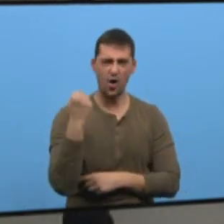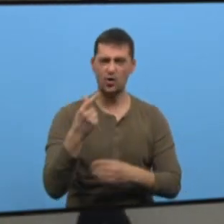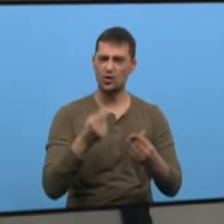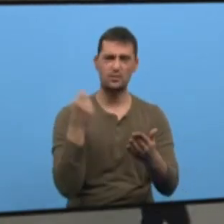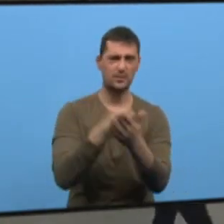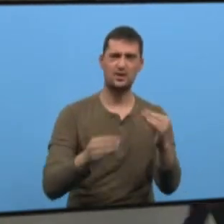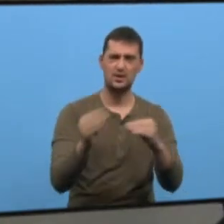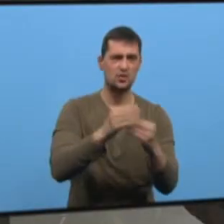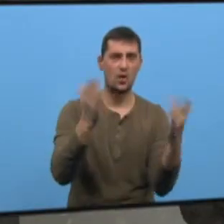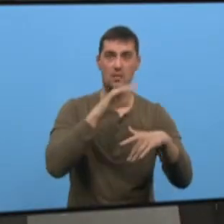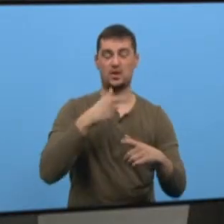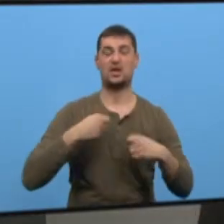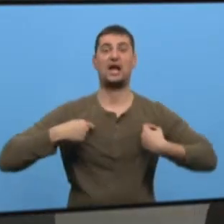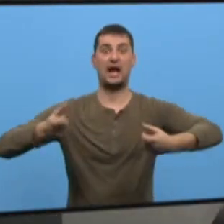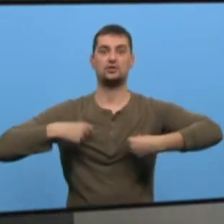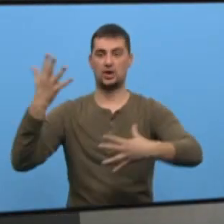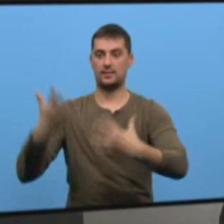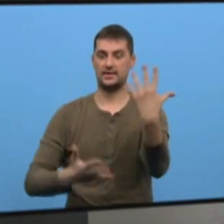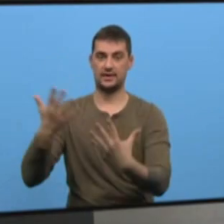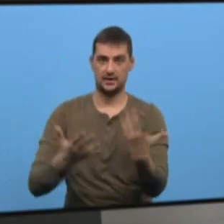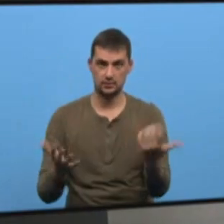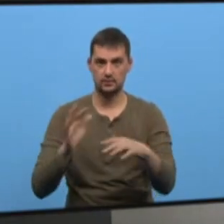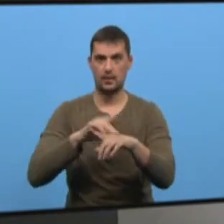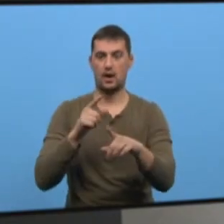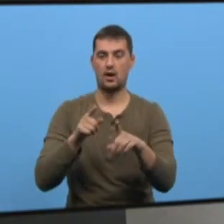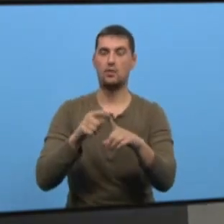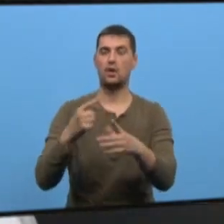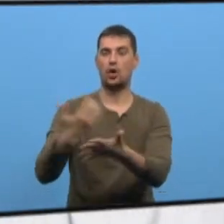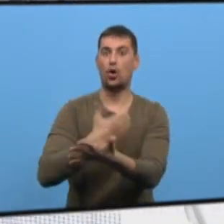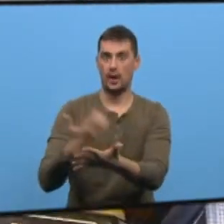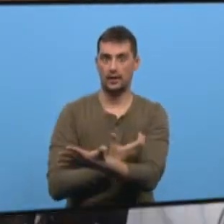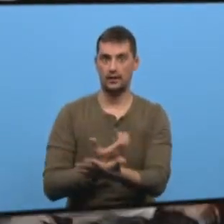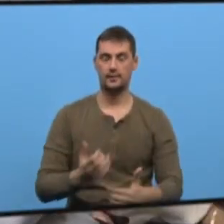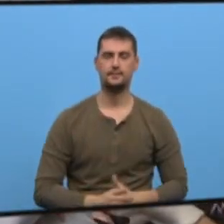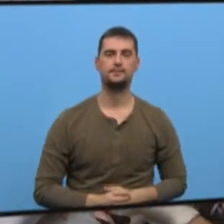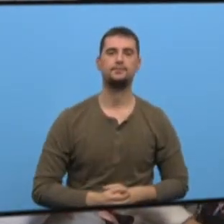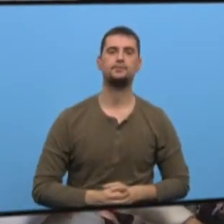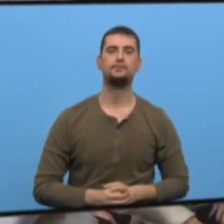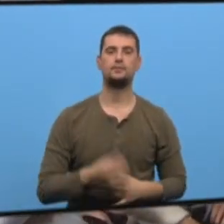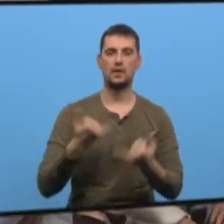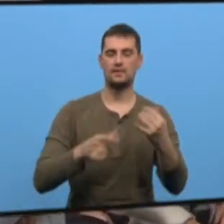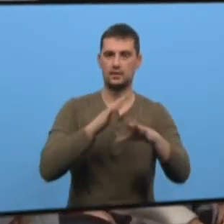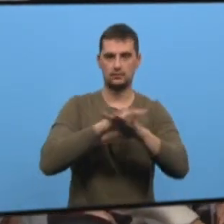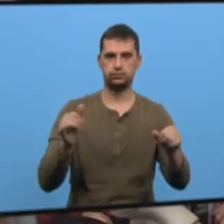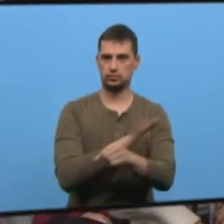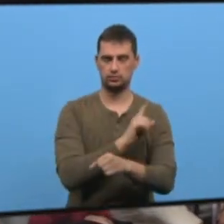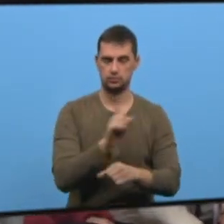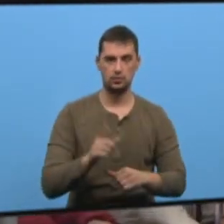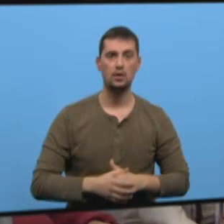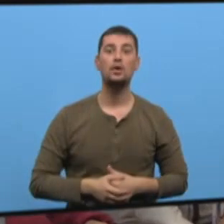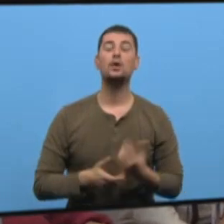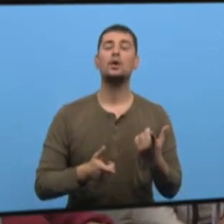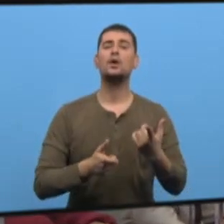gastos administrativos que haber que facer fronte para asegurar os cobros y la medicación como toda la